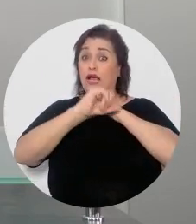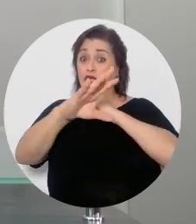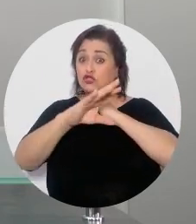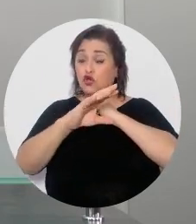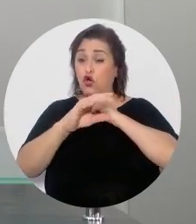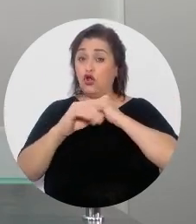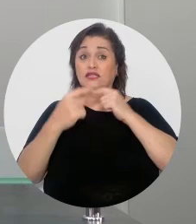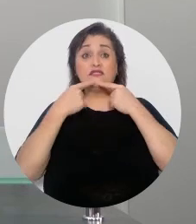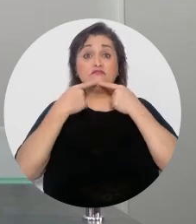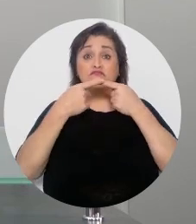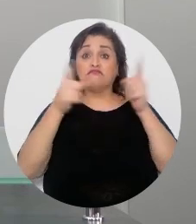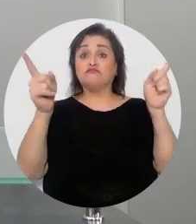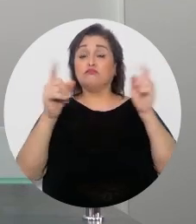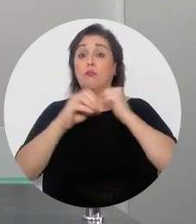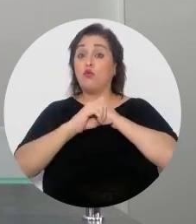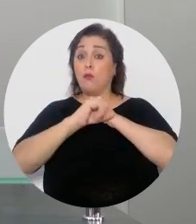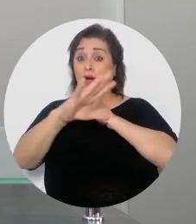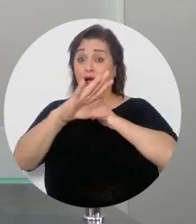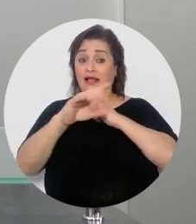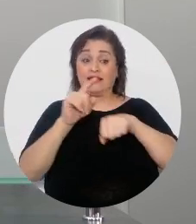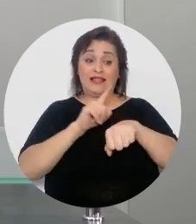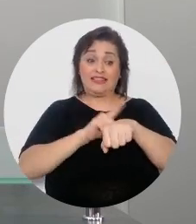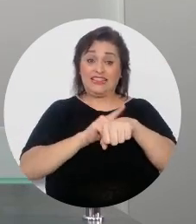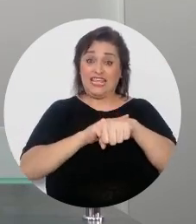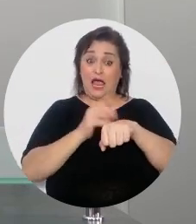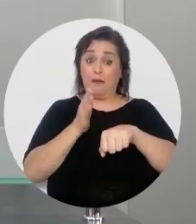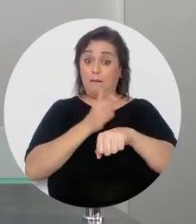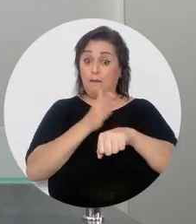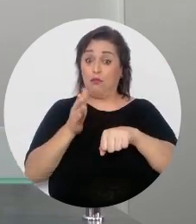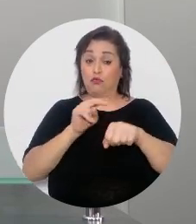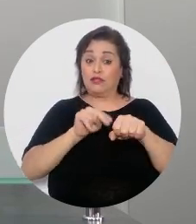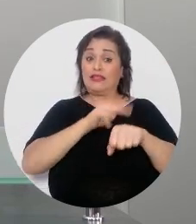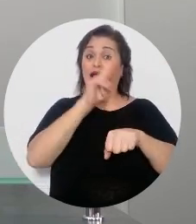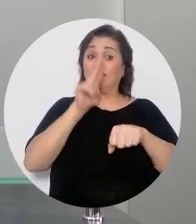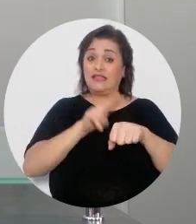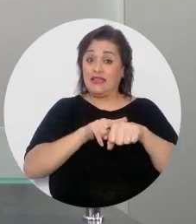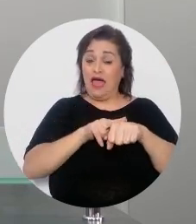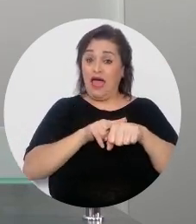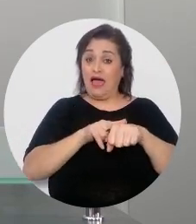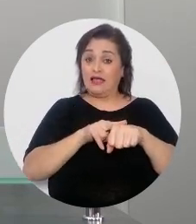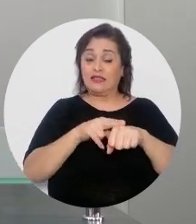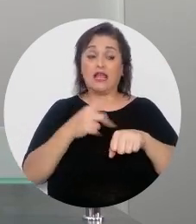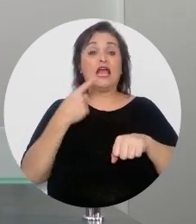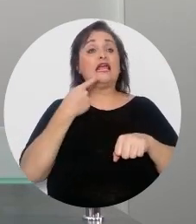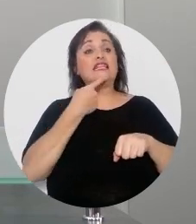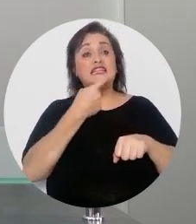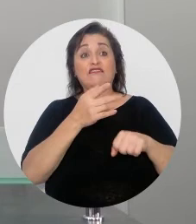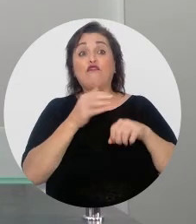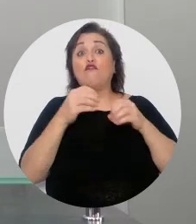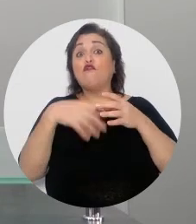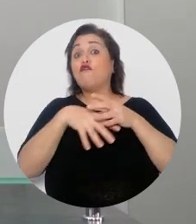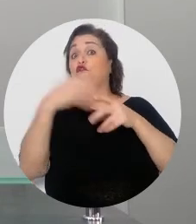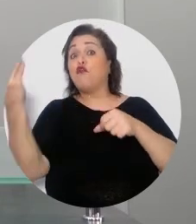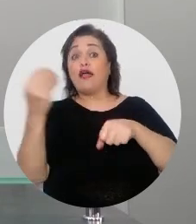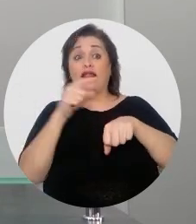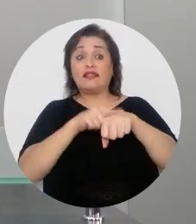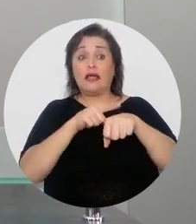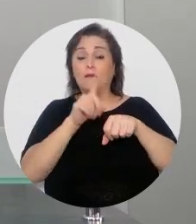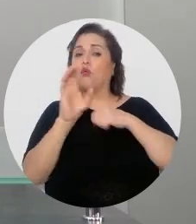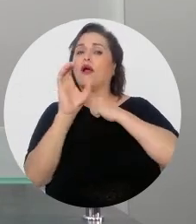Las publicaciones o la difusión de propaganda en estos periodos está sujeto, como lo veremos, a